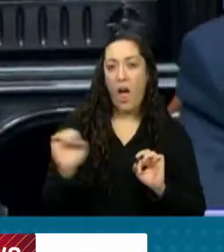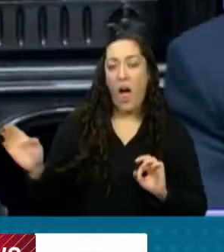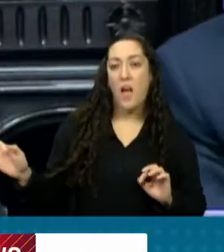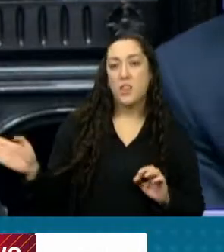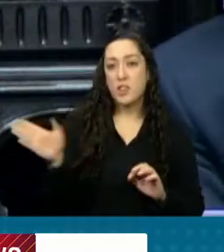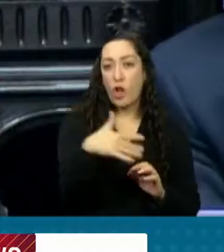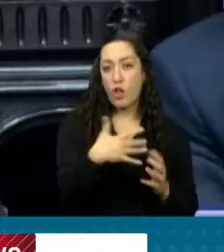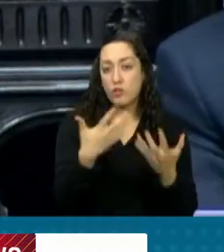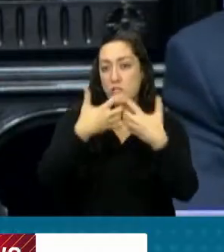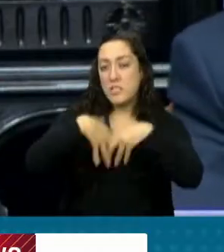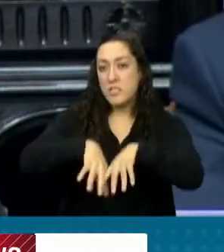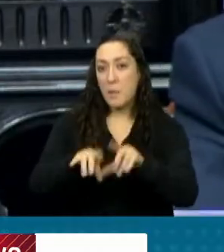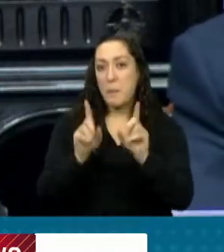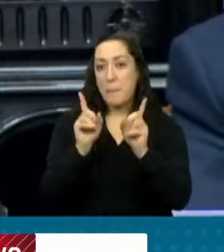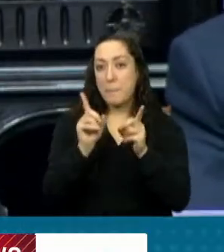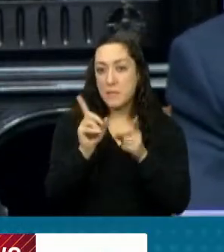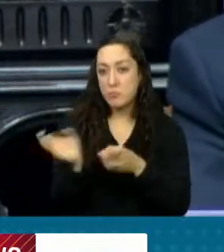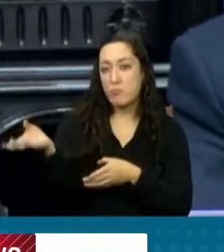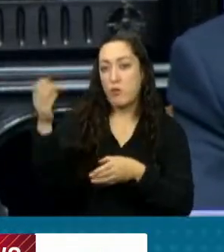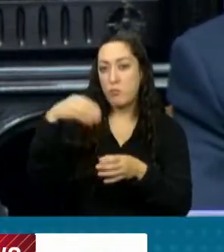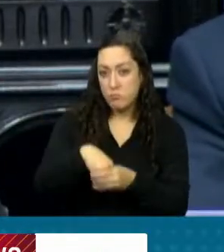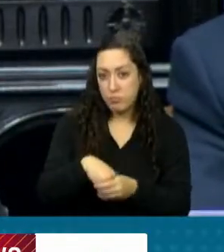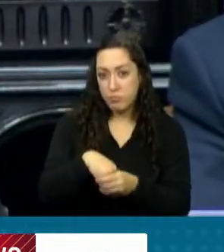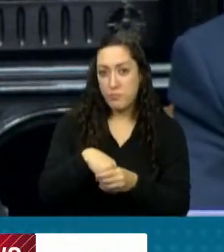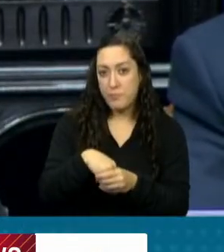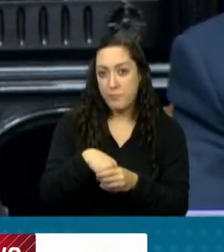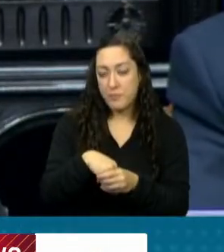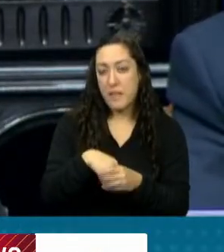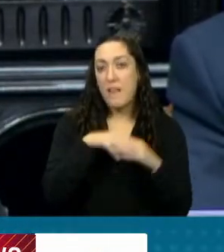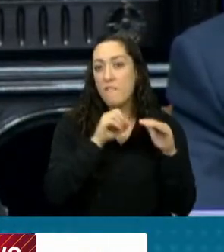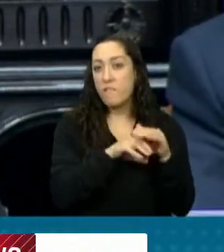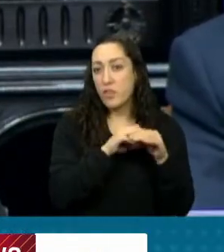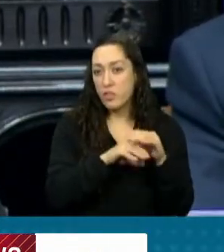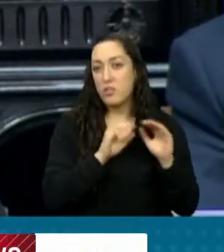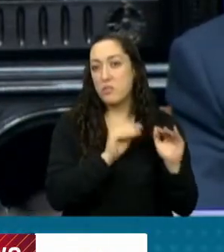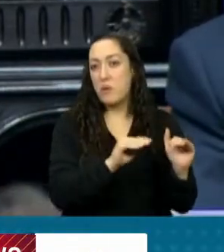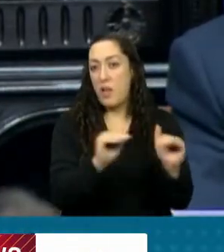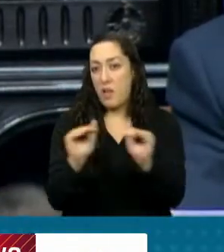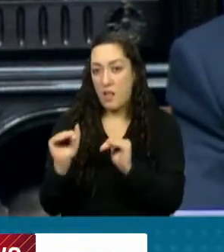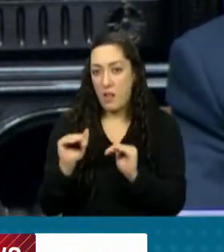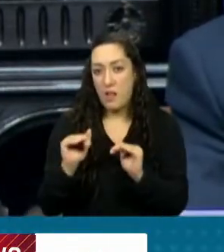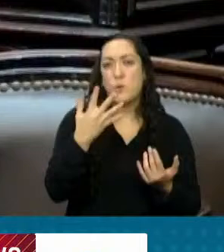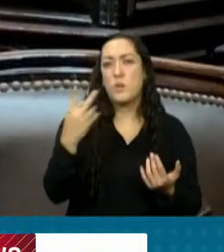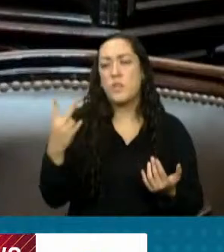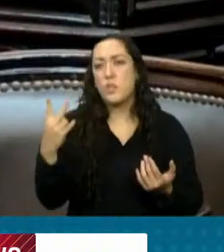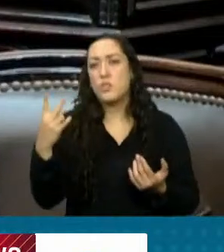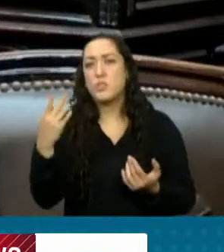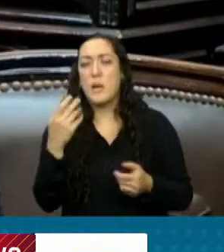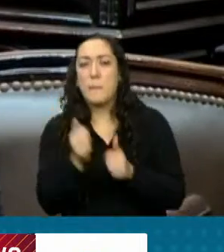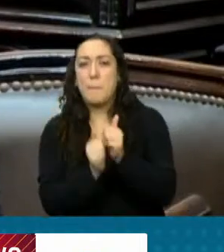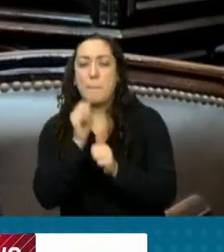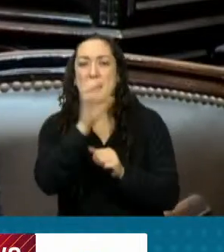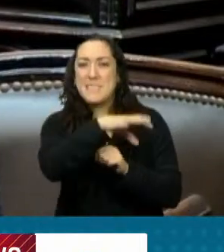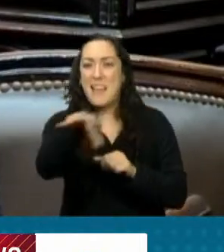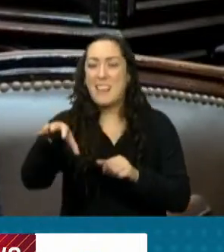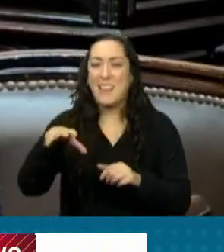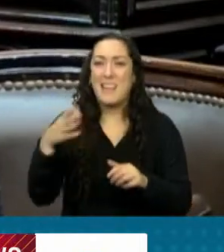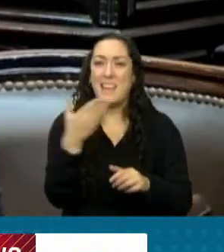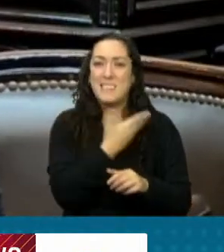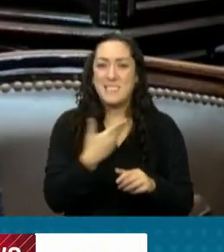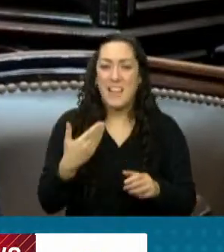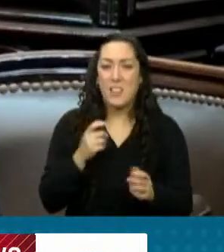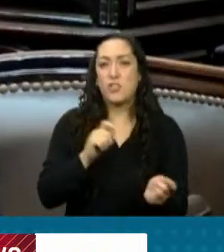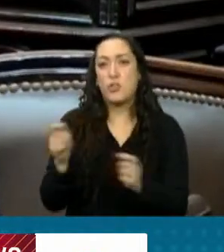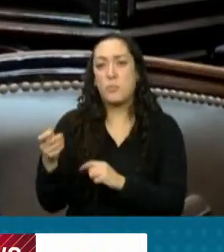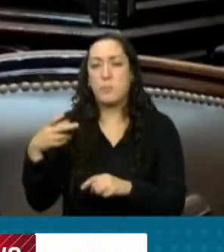había anunciado que había 2 personas más que él podía asegurar de su espacio político que iban a bajar, y